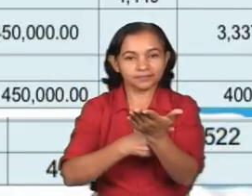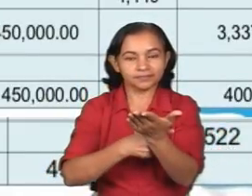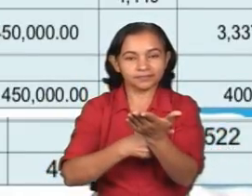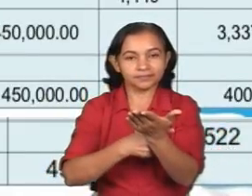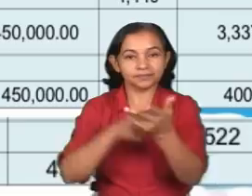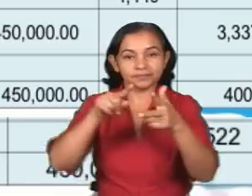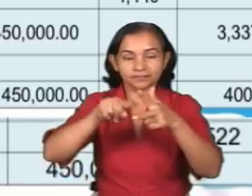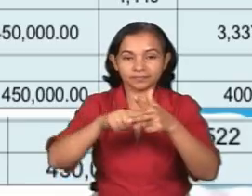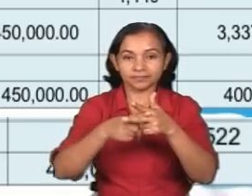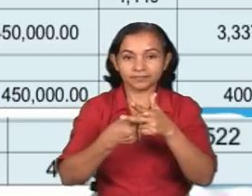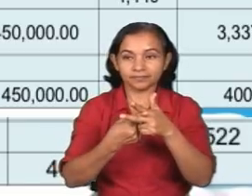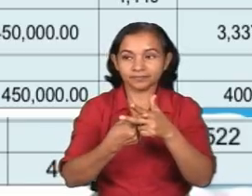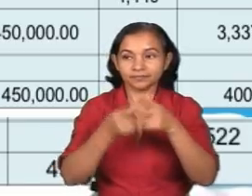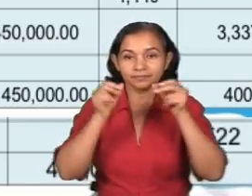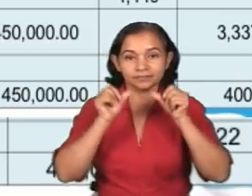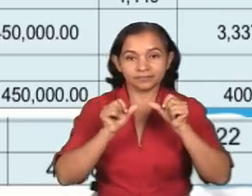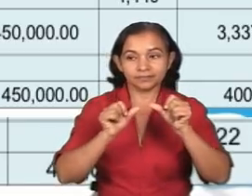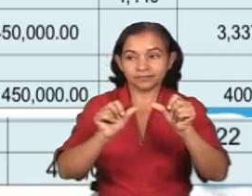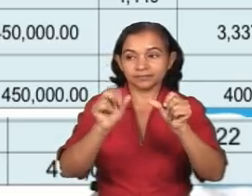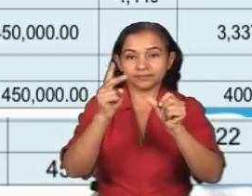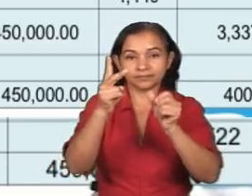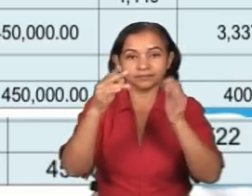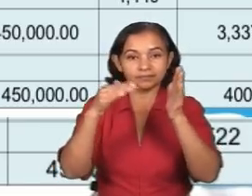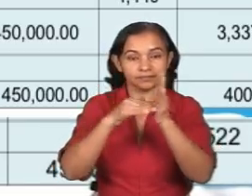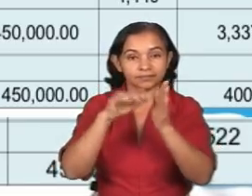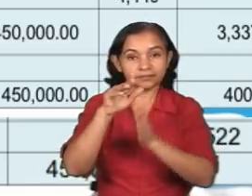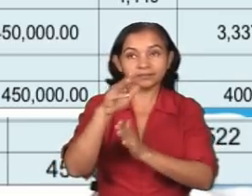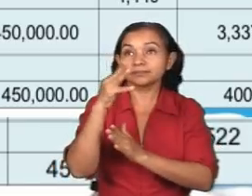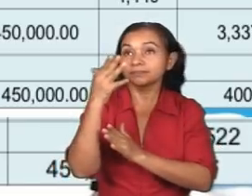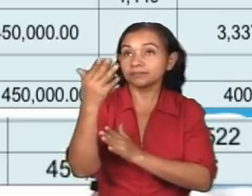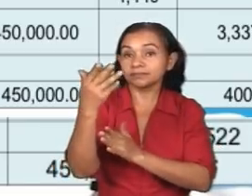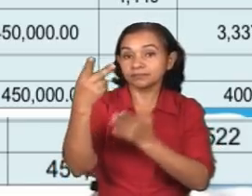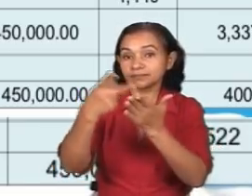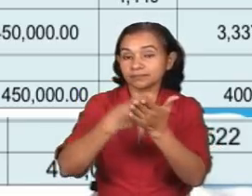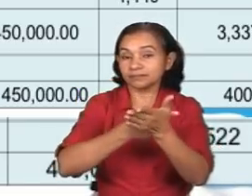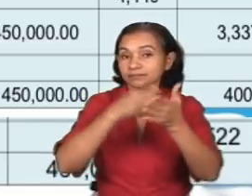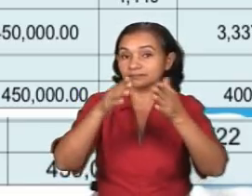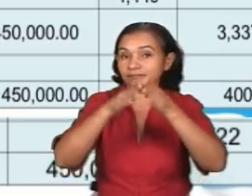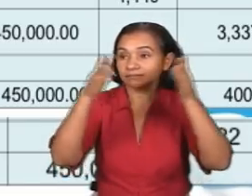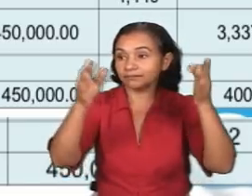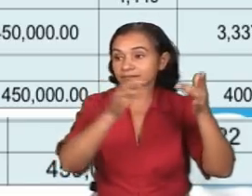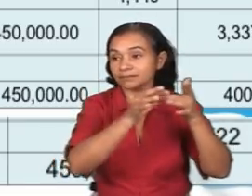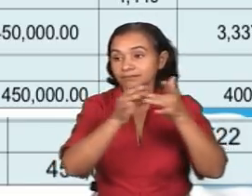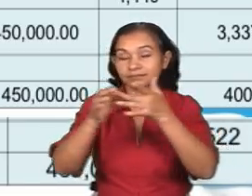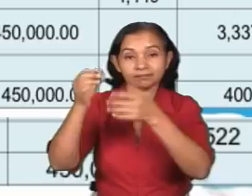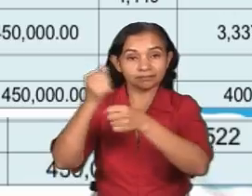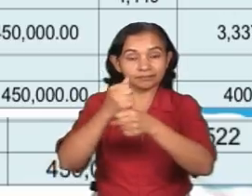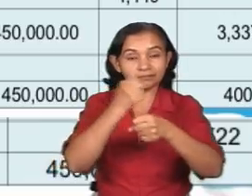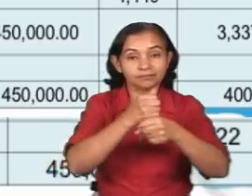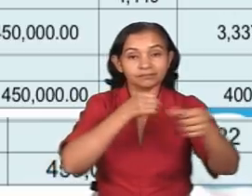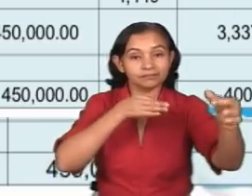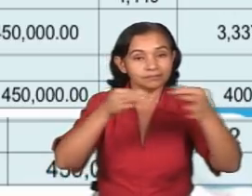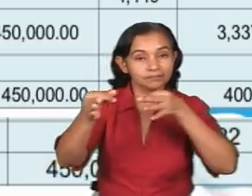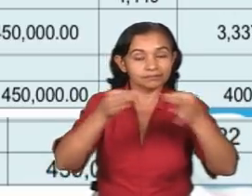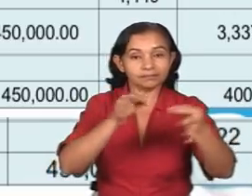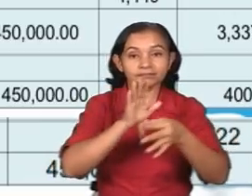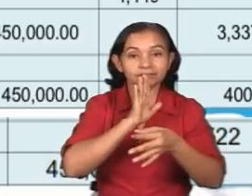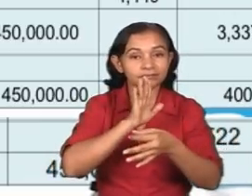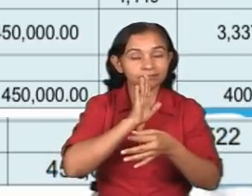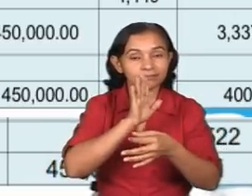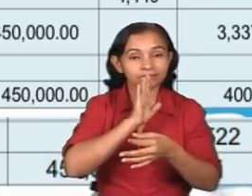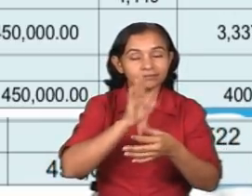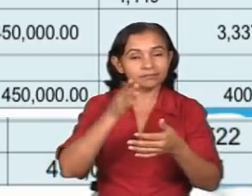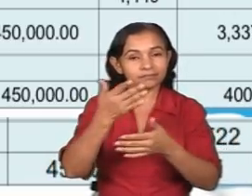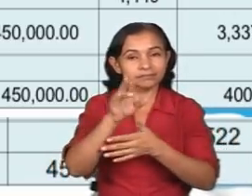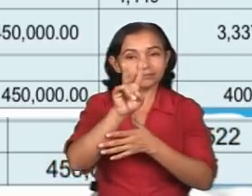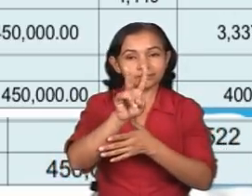a iniciar y que continúa en el 2019. Como te digo, son proyectos grandes que van a seguir su ejecución. Ahí te estoy hablando